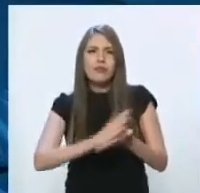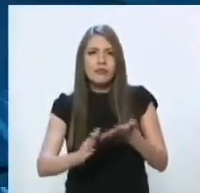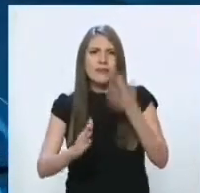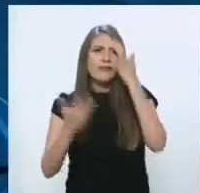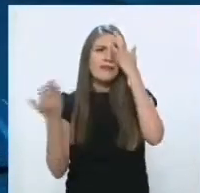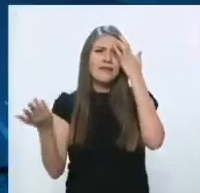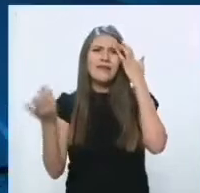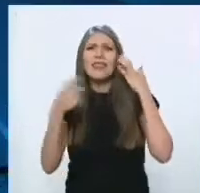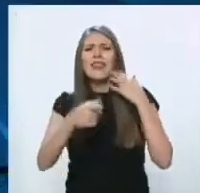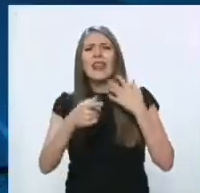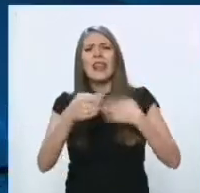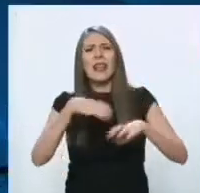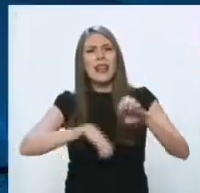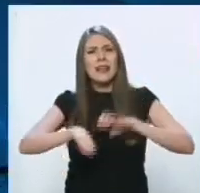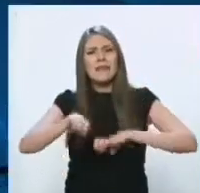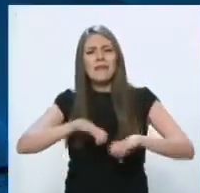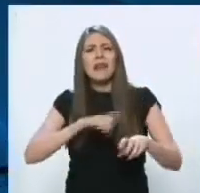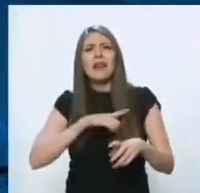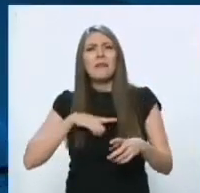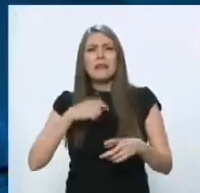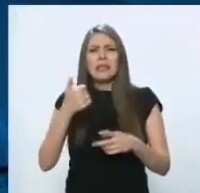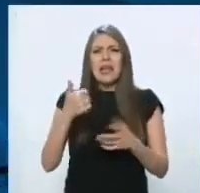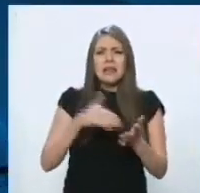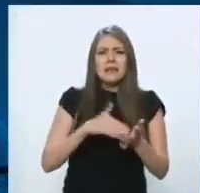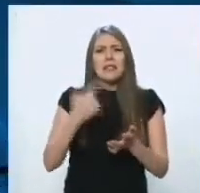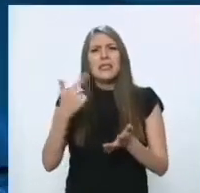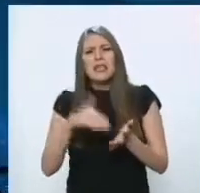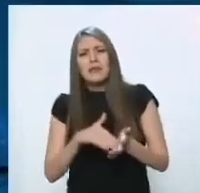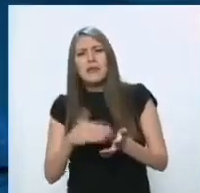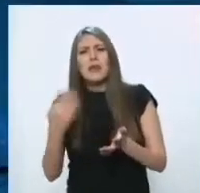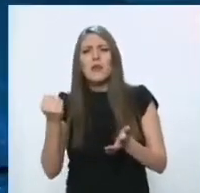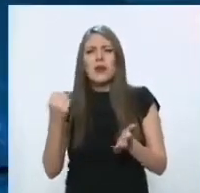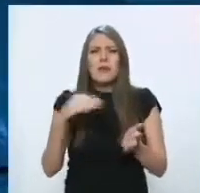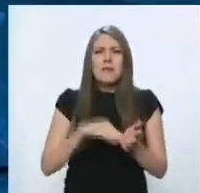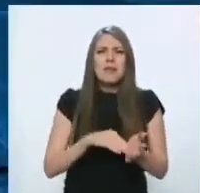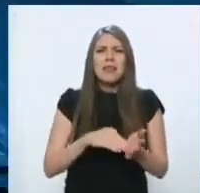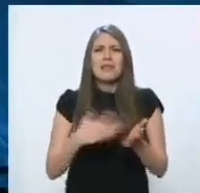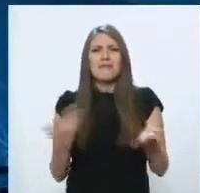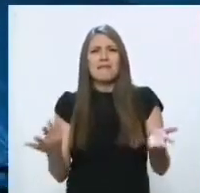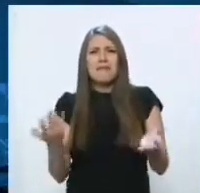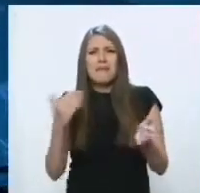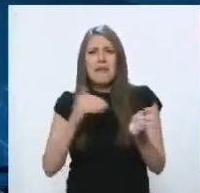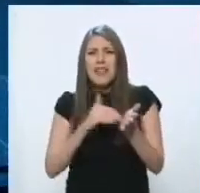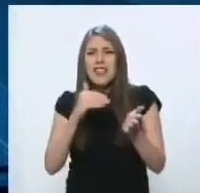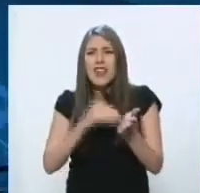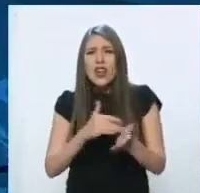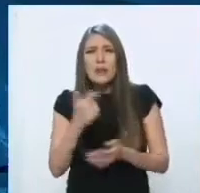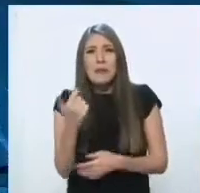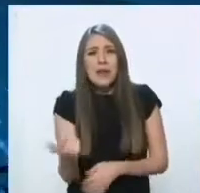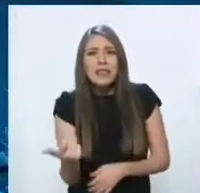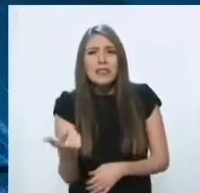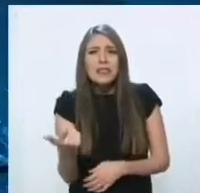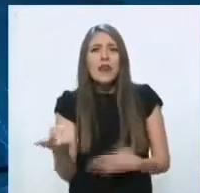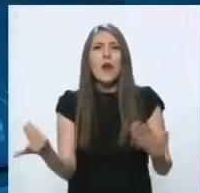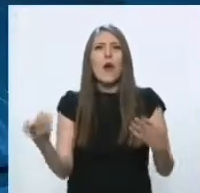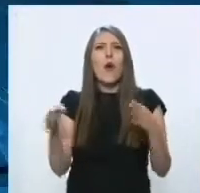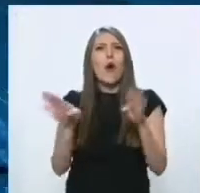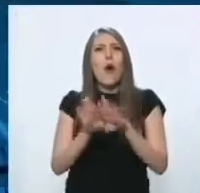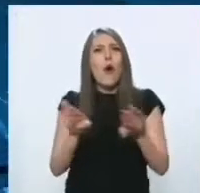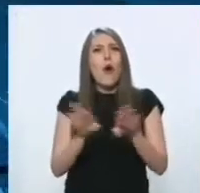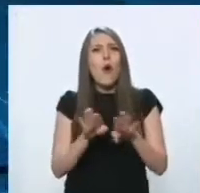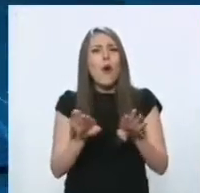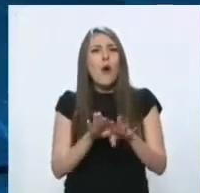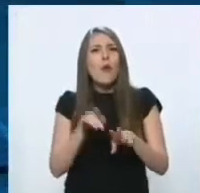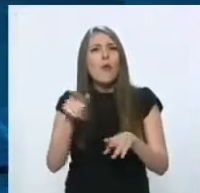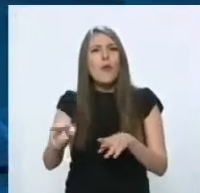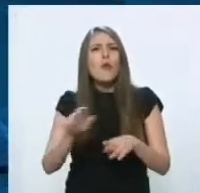debían 6,000, 7,000, 9, 10,000 millones de pesos. O sea, ¿cómo va a avanzar un país si te vas quedando con